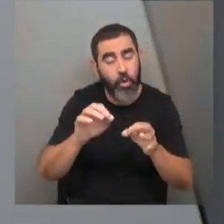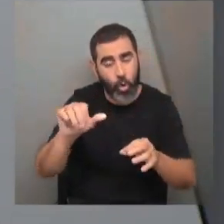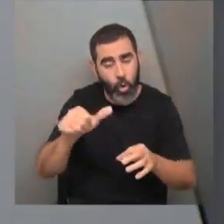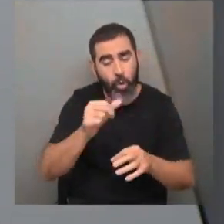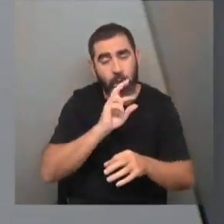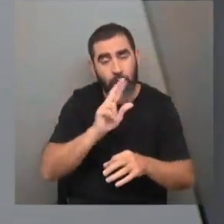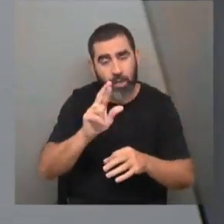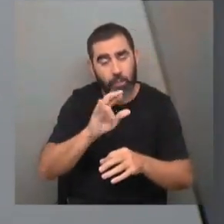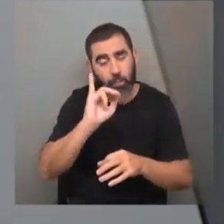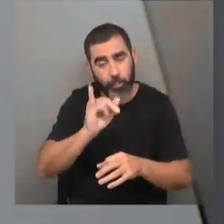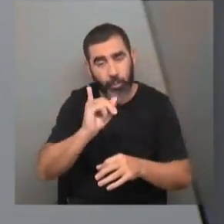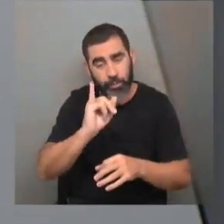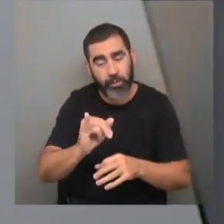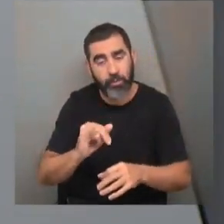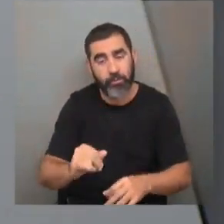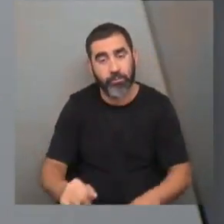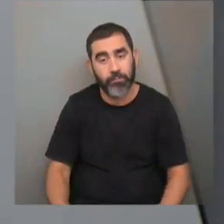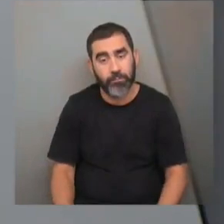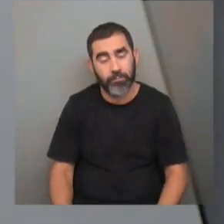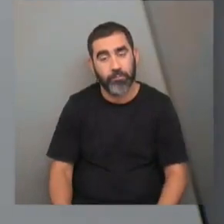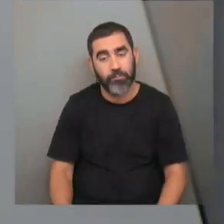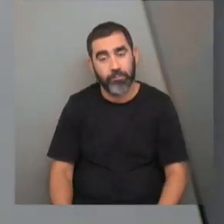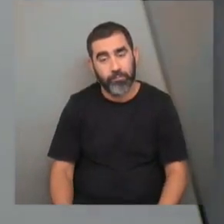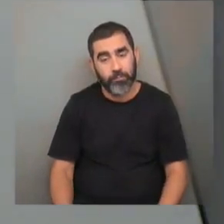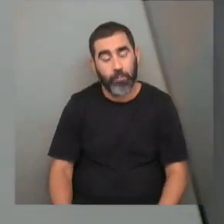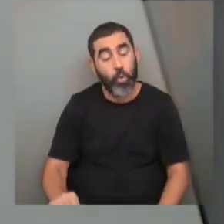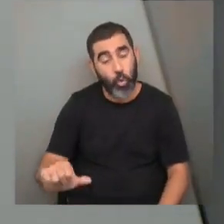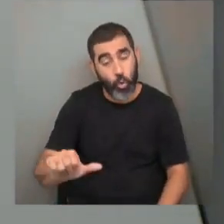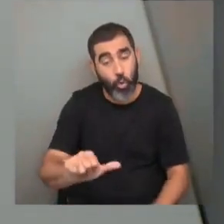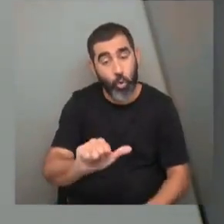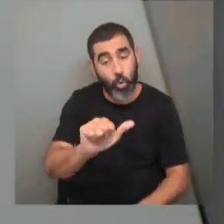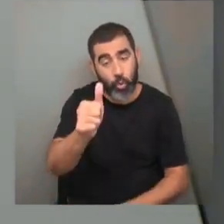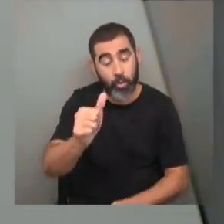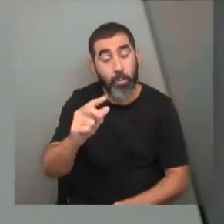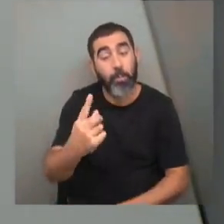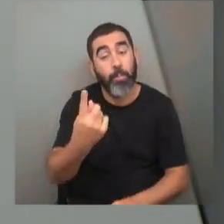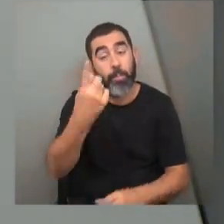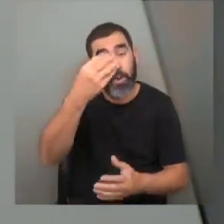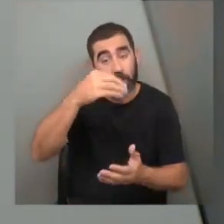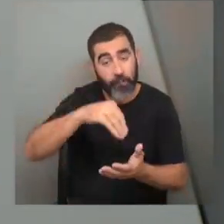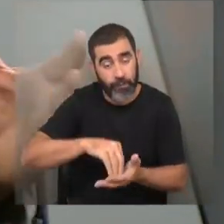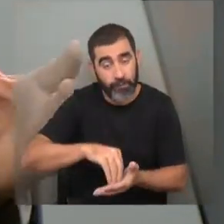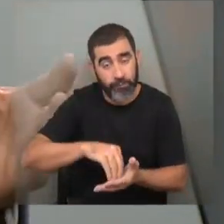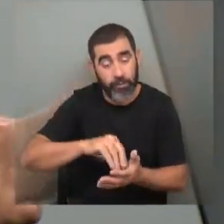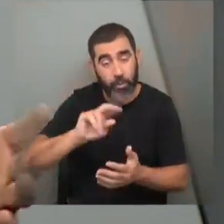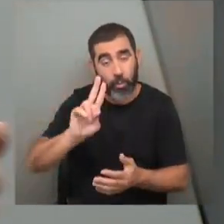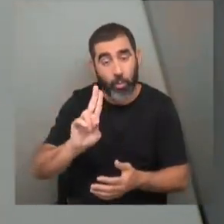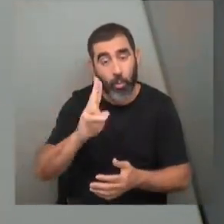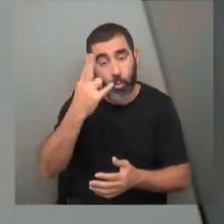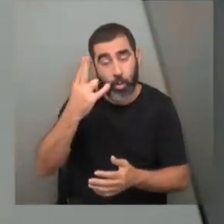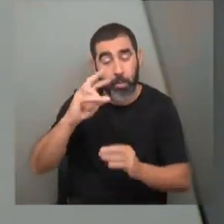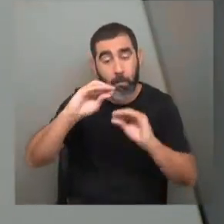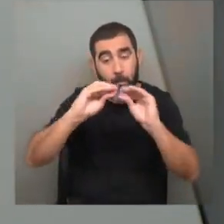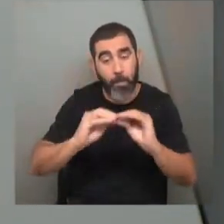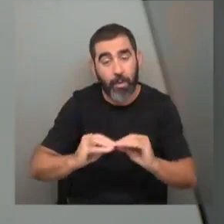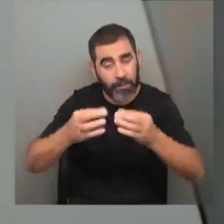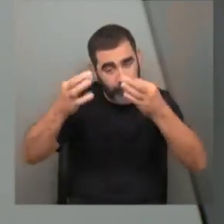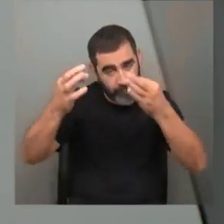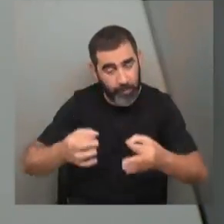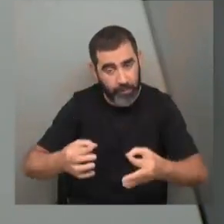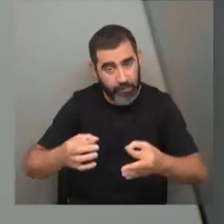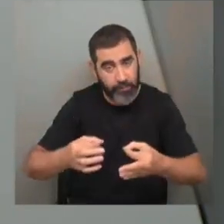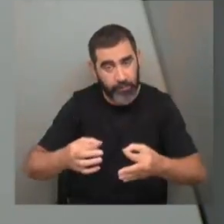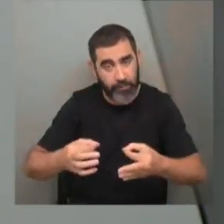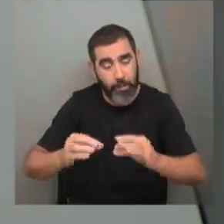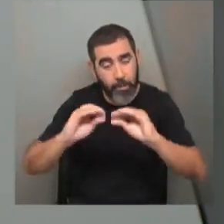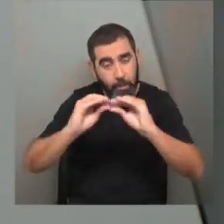responder afirmativamente. Y eso fue un gran logro de tener por primera vez en Uruguay, yo diría, matemática pura,